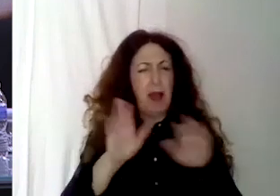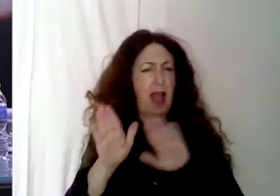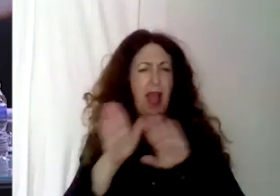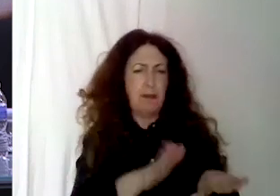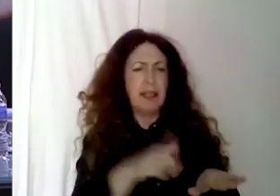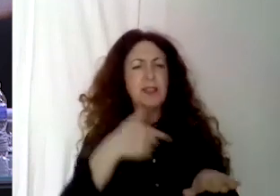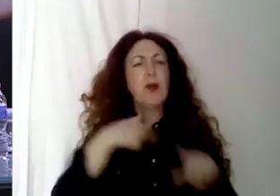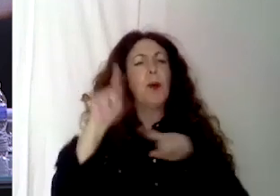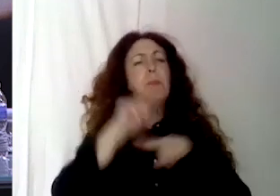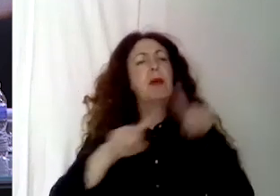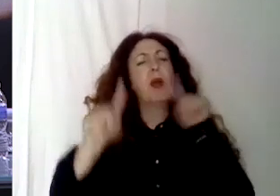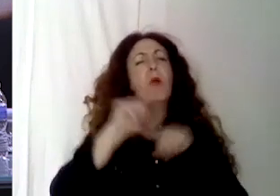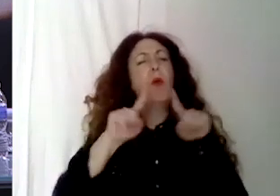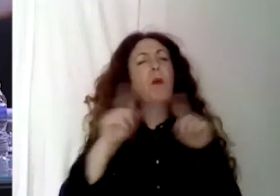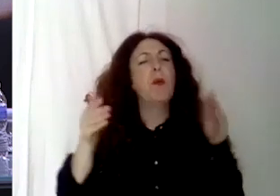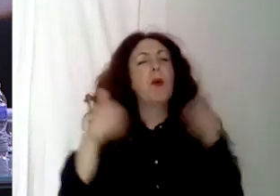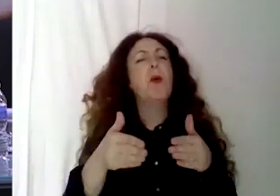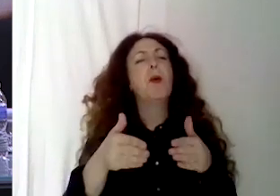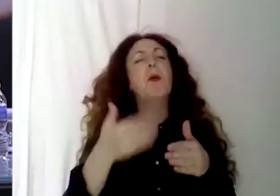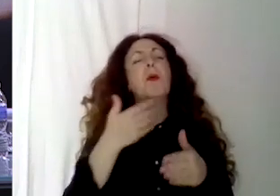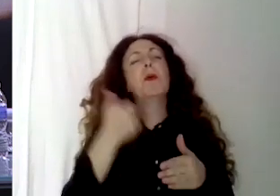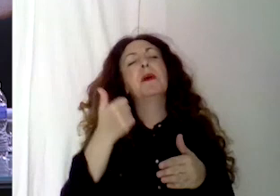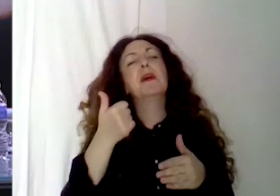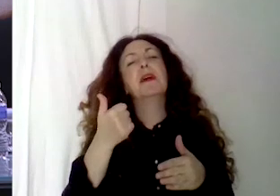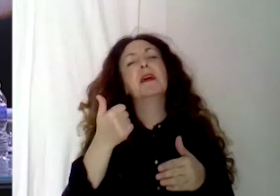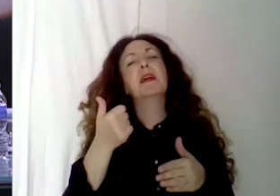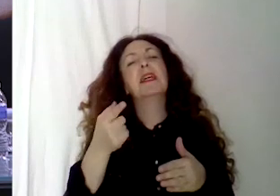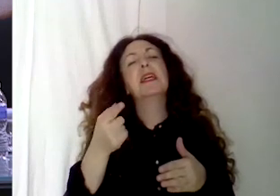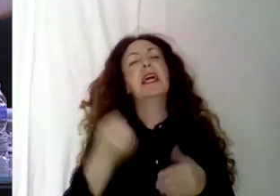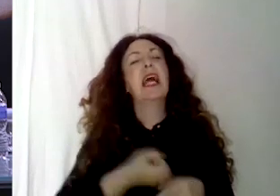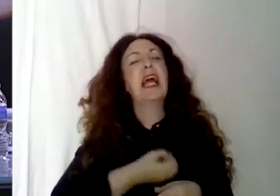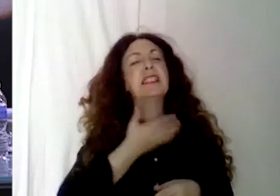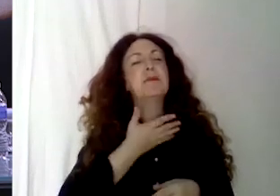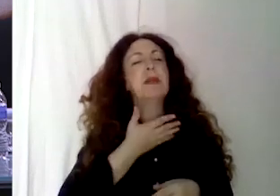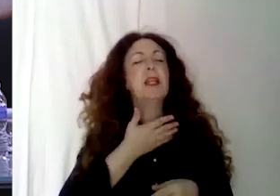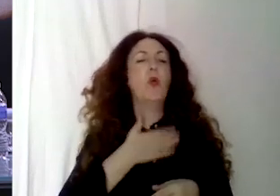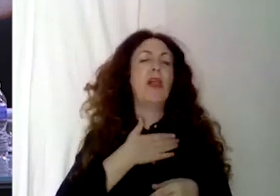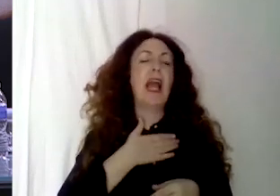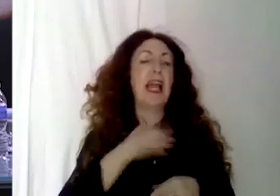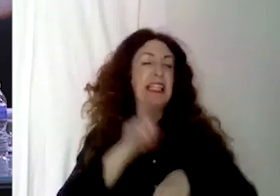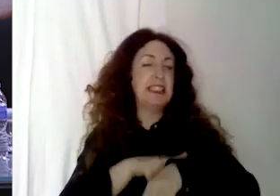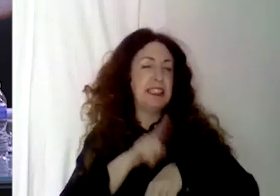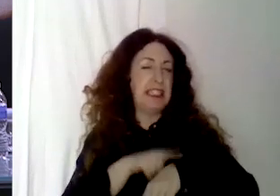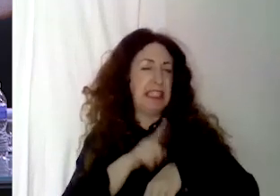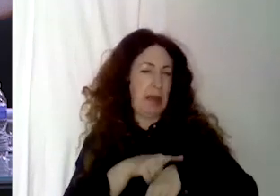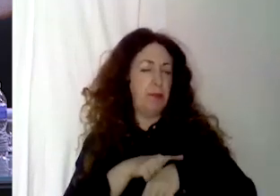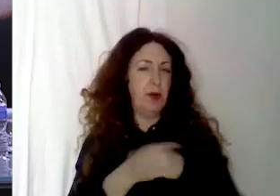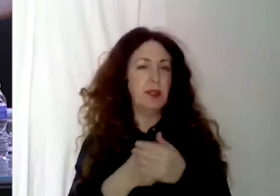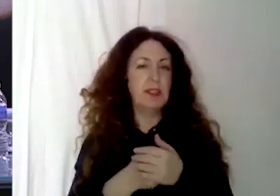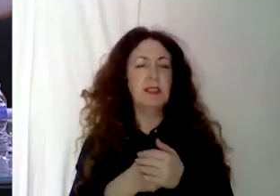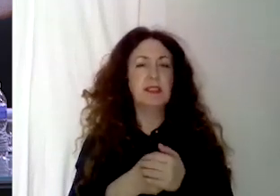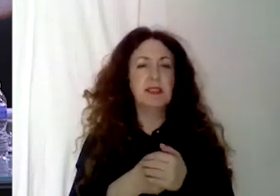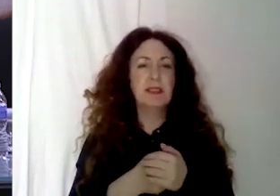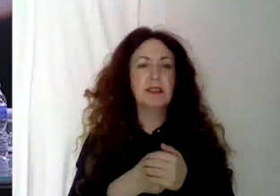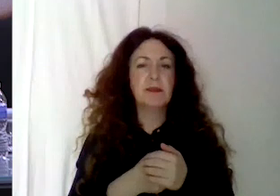eso que los alemanes llamaban el espíritu del tiempo, ¿no? El Zeitgeist, ¿no? Esa cosa tan